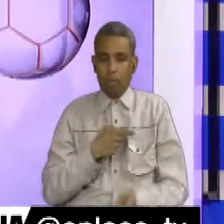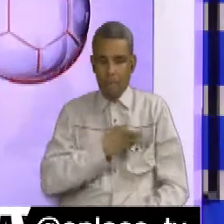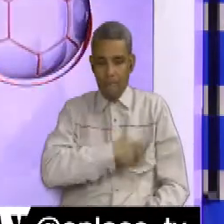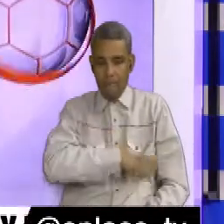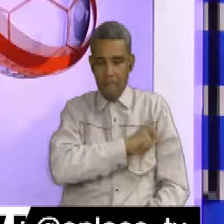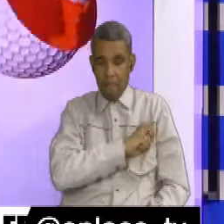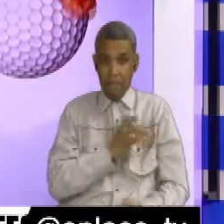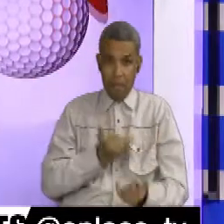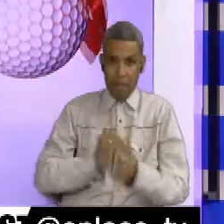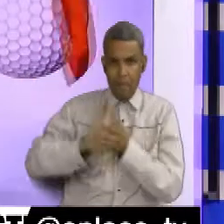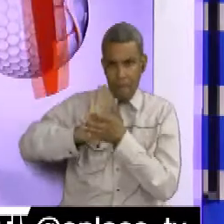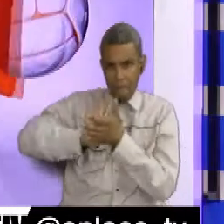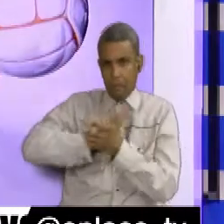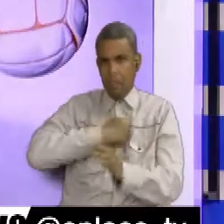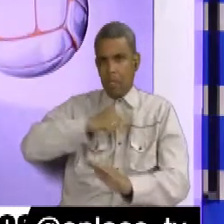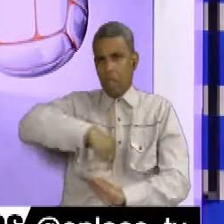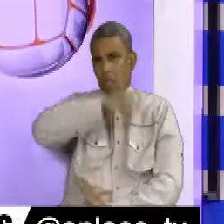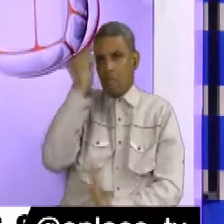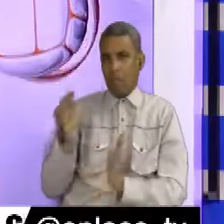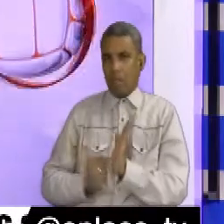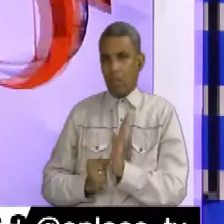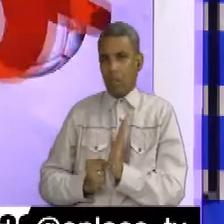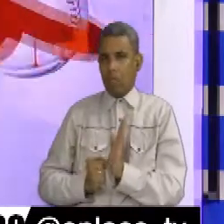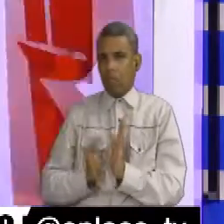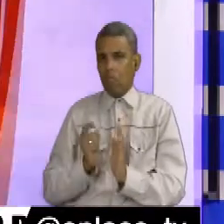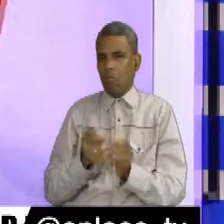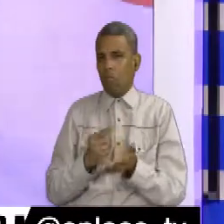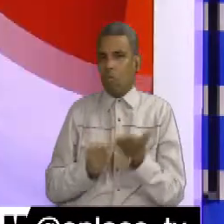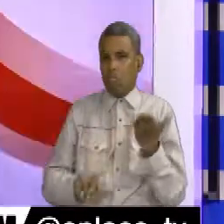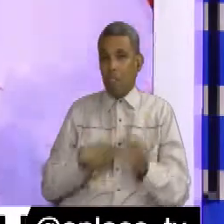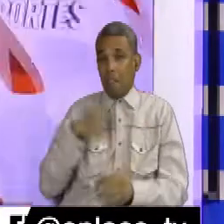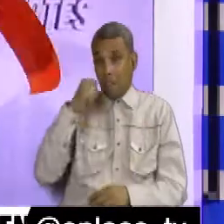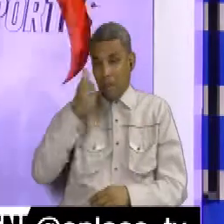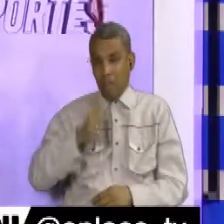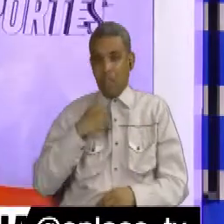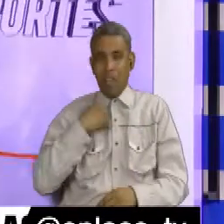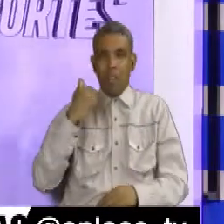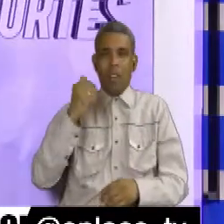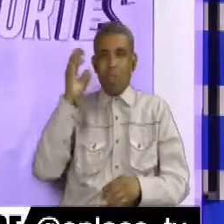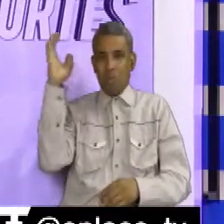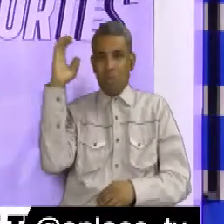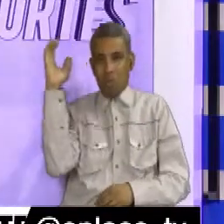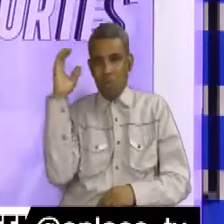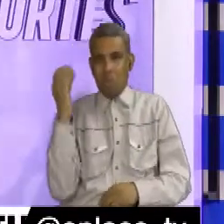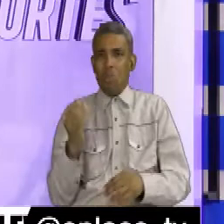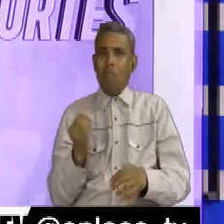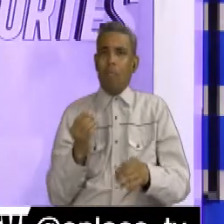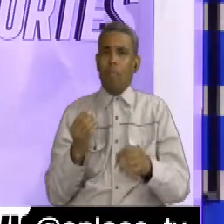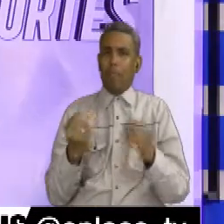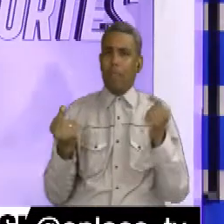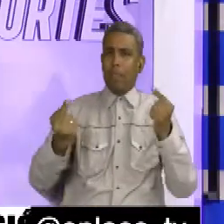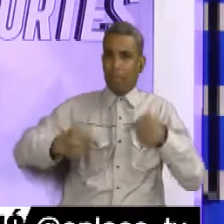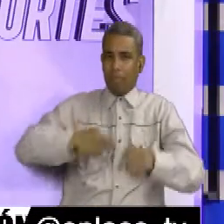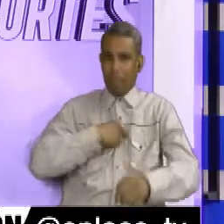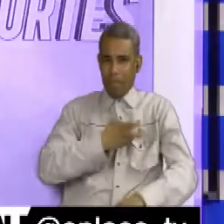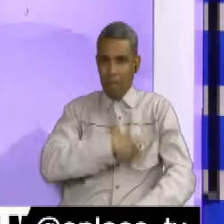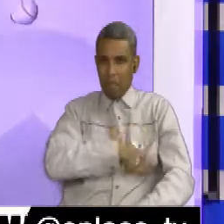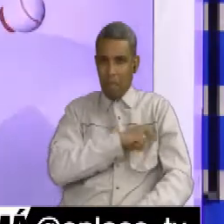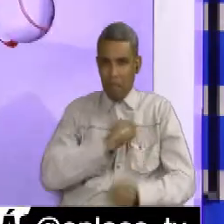tiene para nosotros detalles de lo que será este encuentro amistoso entre la Selección Colombia y la Selección Española. Ariel, adelante desde